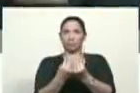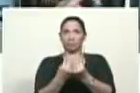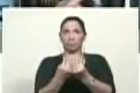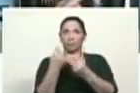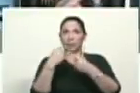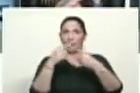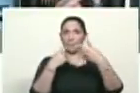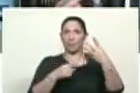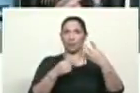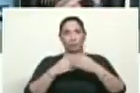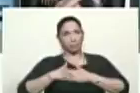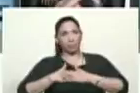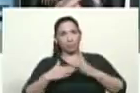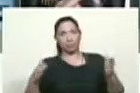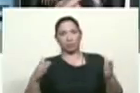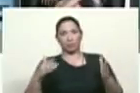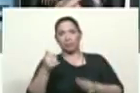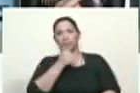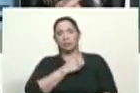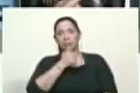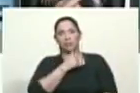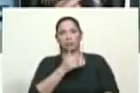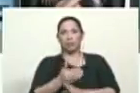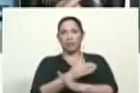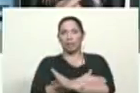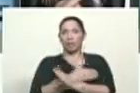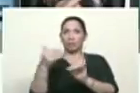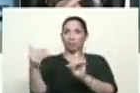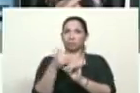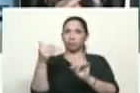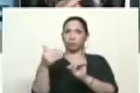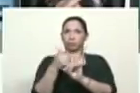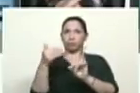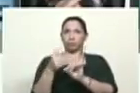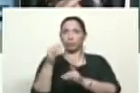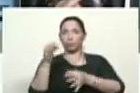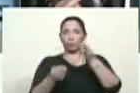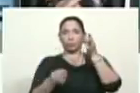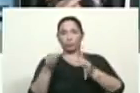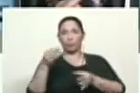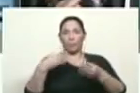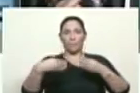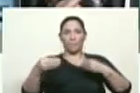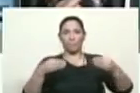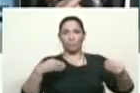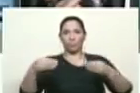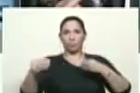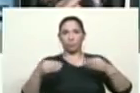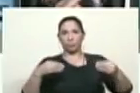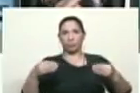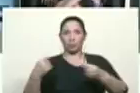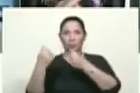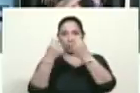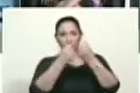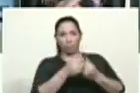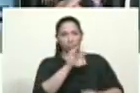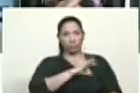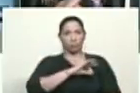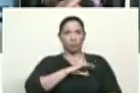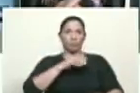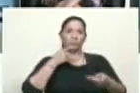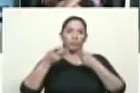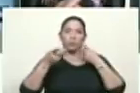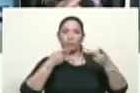que ha permitido resistir ante estos embates ha sido justamente el modelo económico, social y